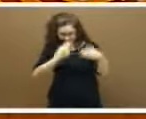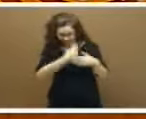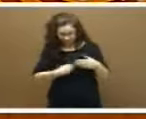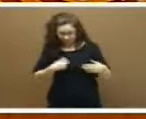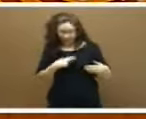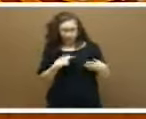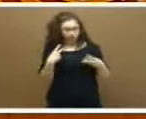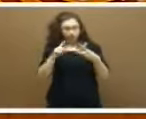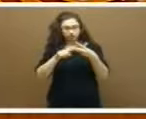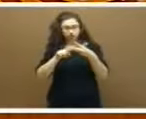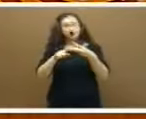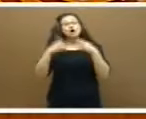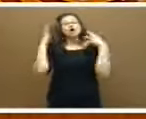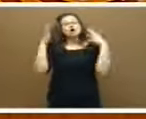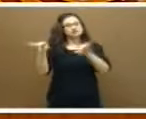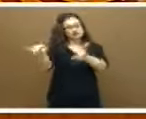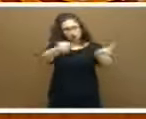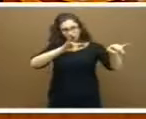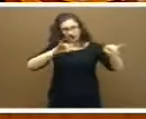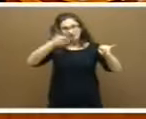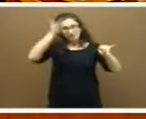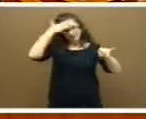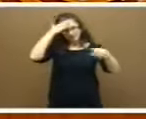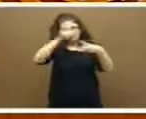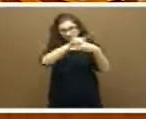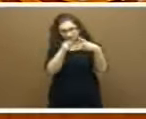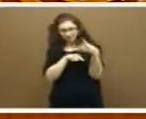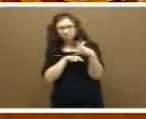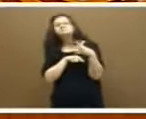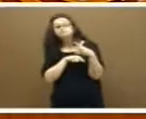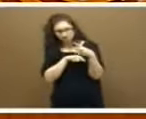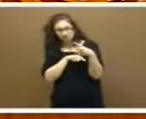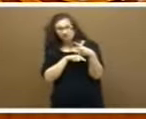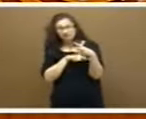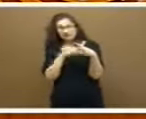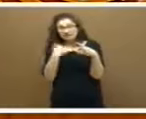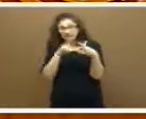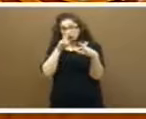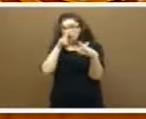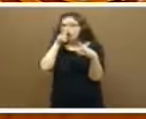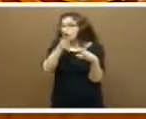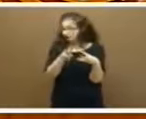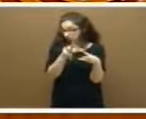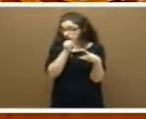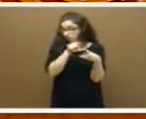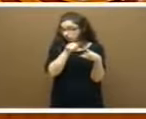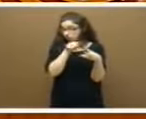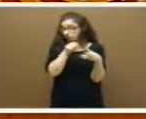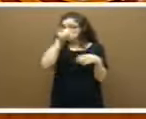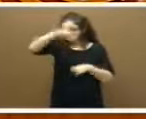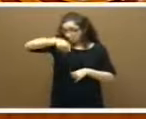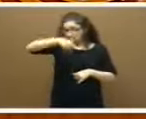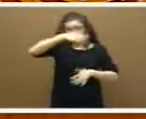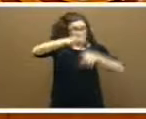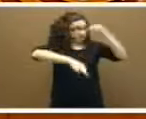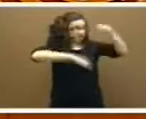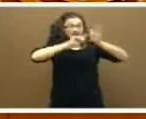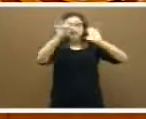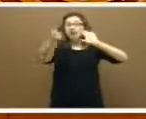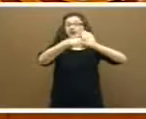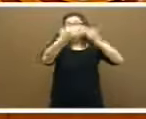es el Consejo Regional de Pacientes. Pues bien, más de 2 años hace ya que esta Cámara aprobó la Ley de